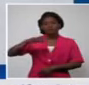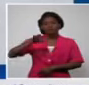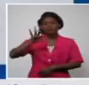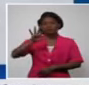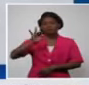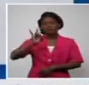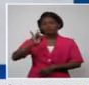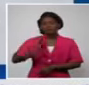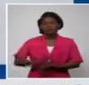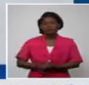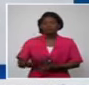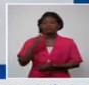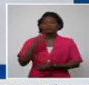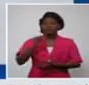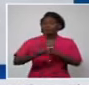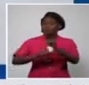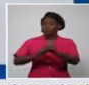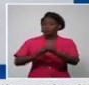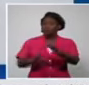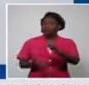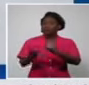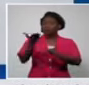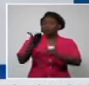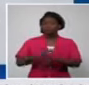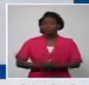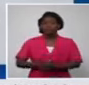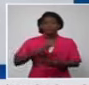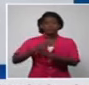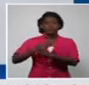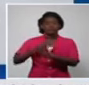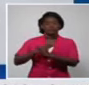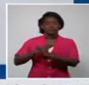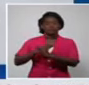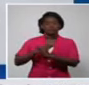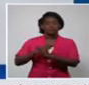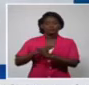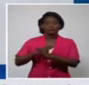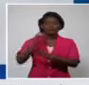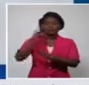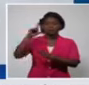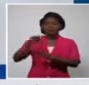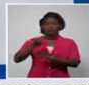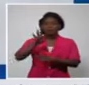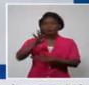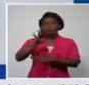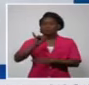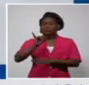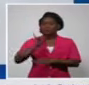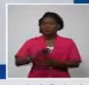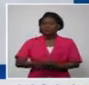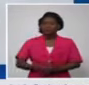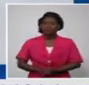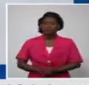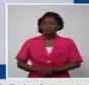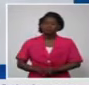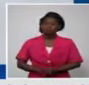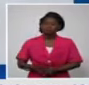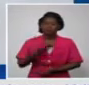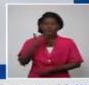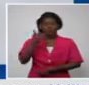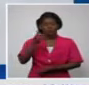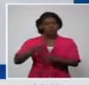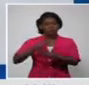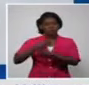va incrementando. Santiago de Cuba disminuye a 46 casos. Esa es una buena noticia,